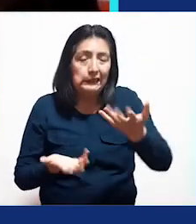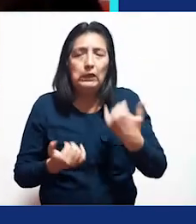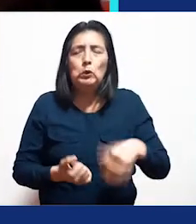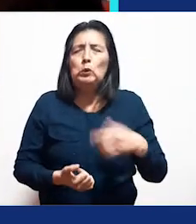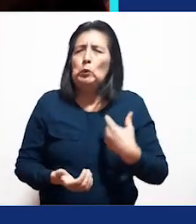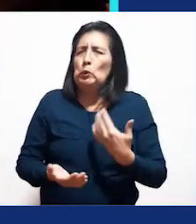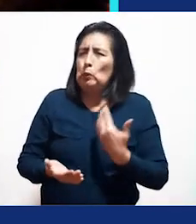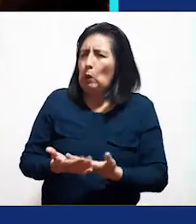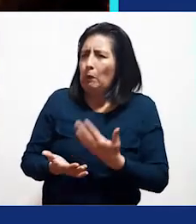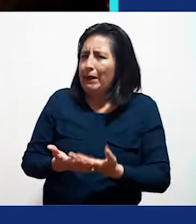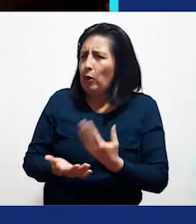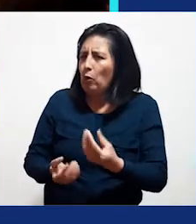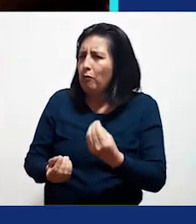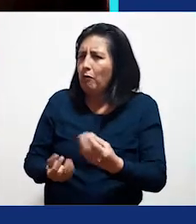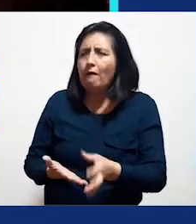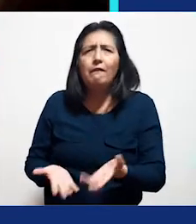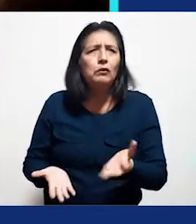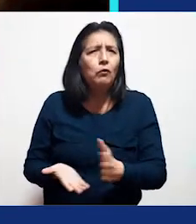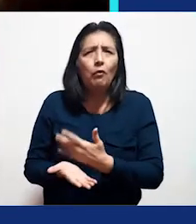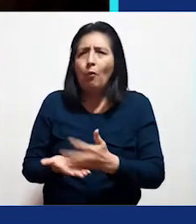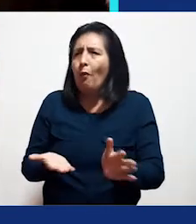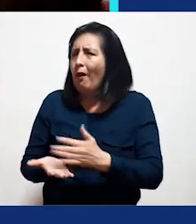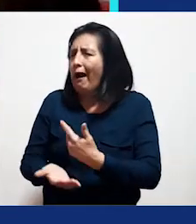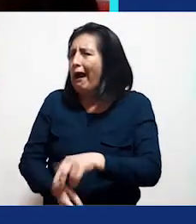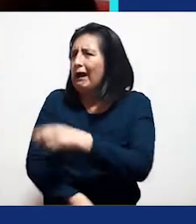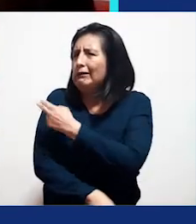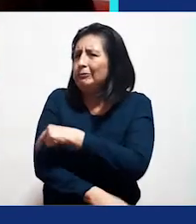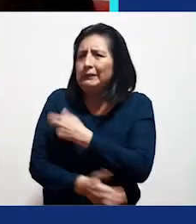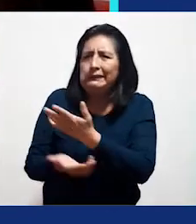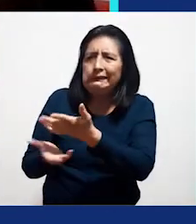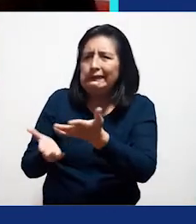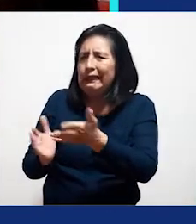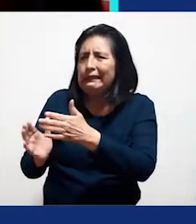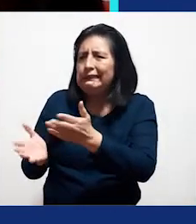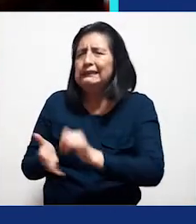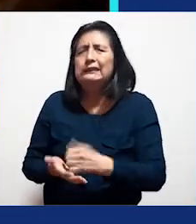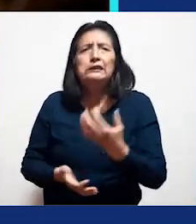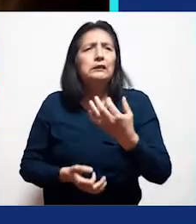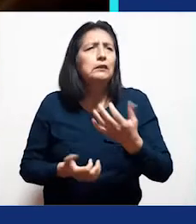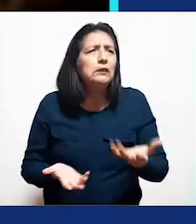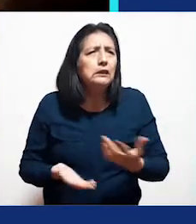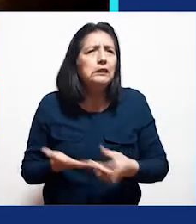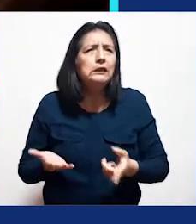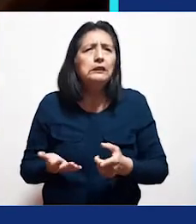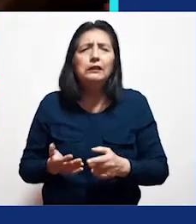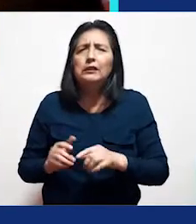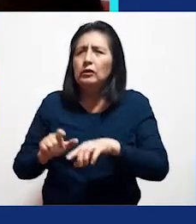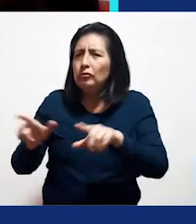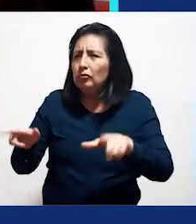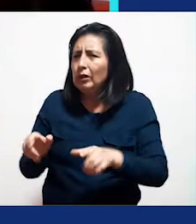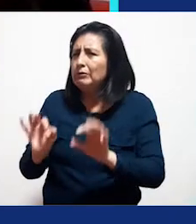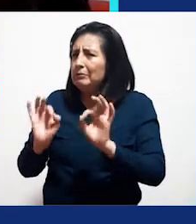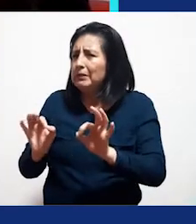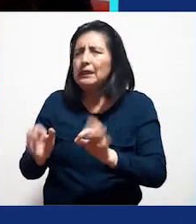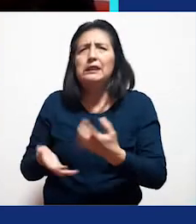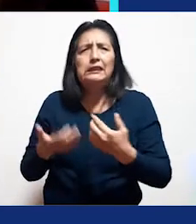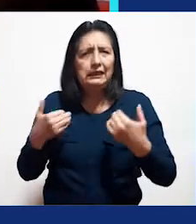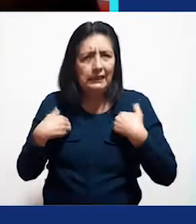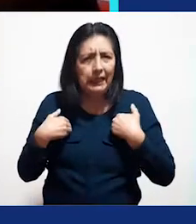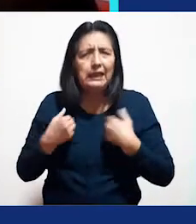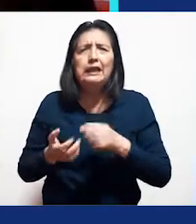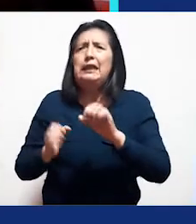evidenciado cómo es que la falta de establecimientos de salud y la adecuada presencia de establecimientos de salud con